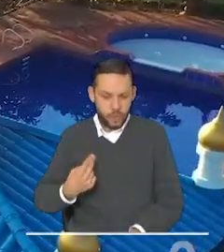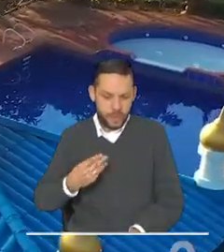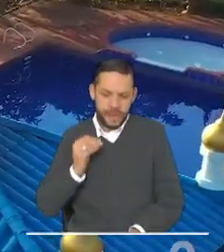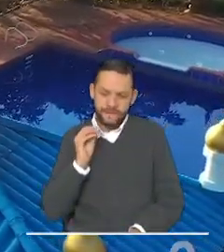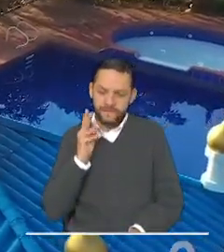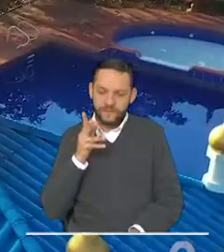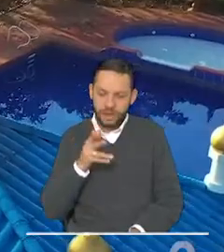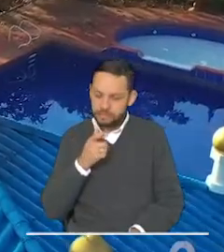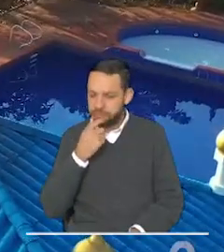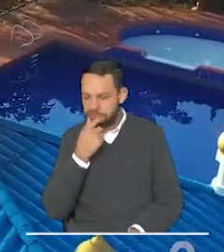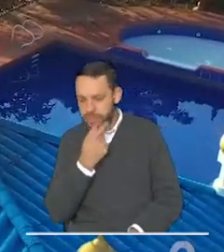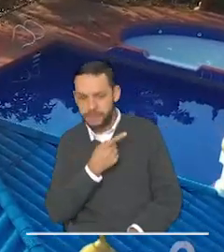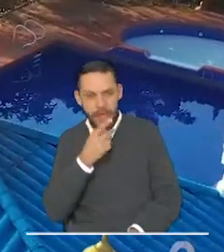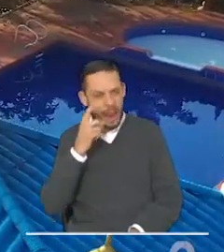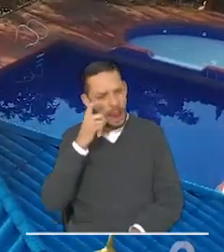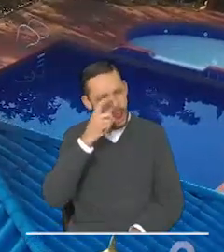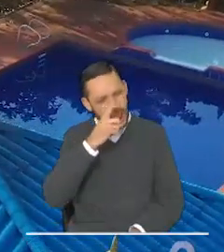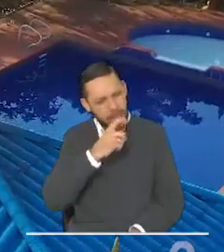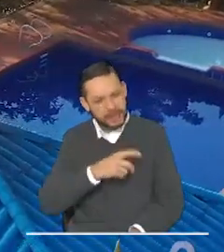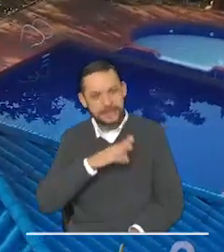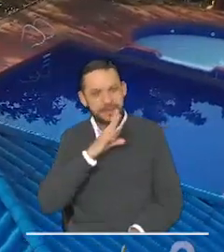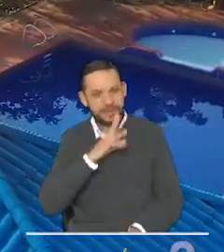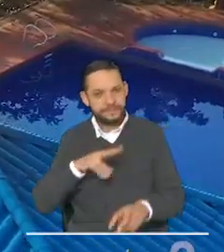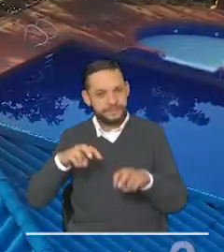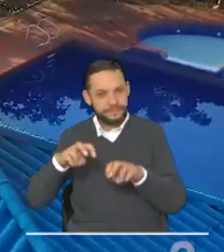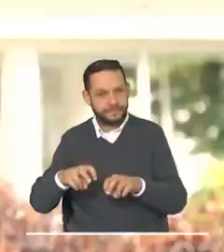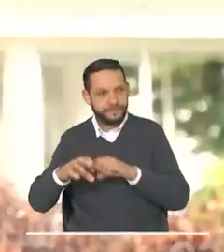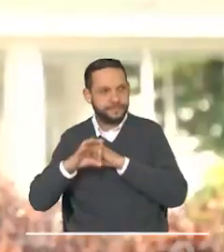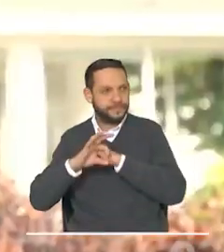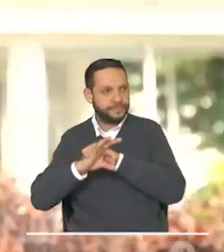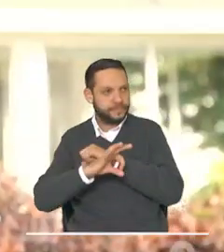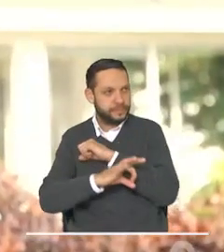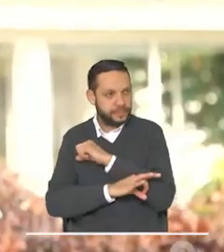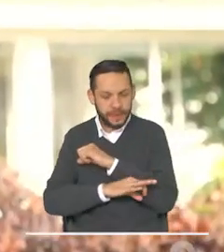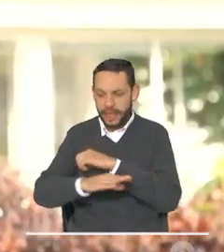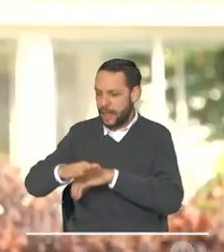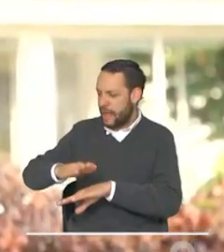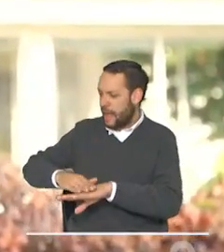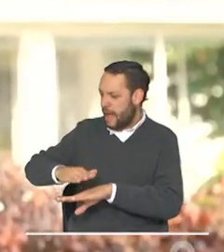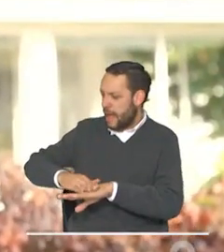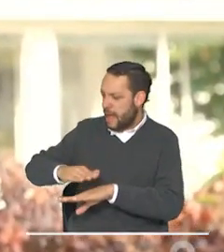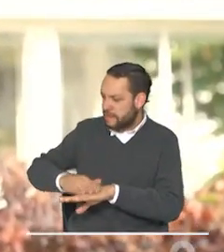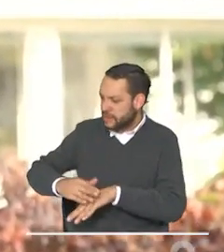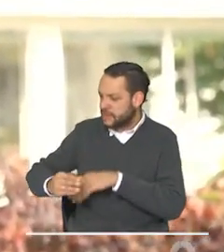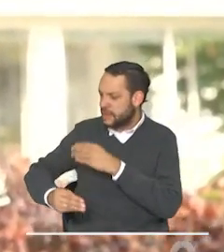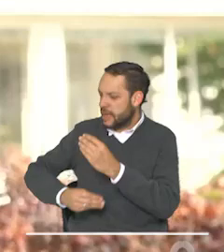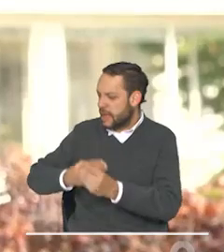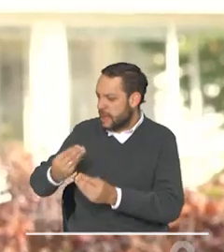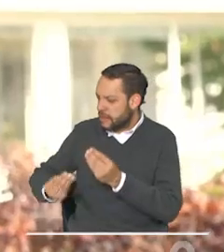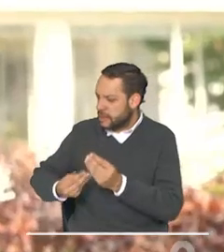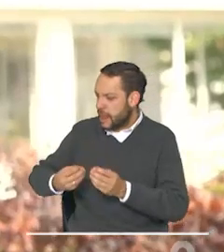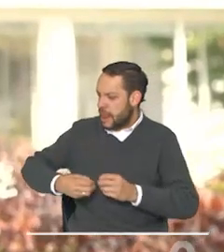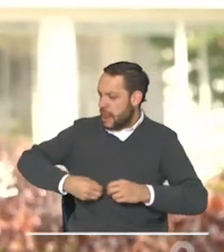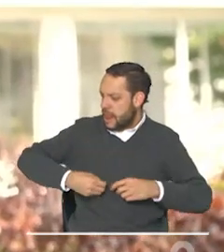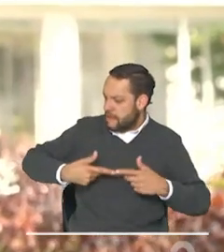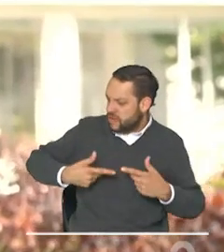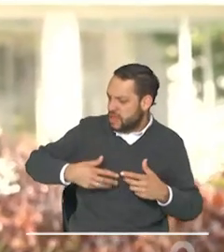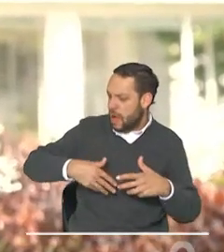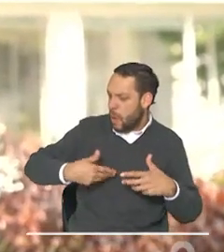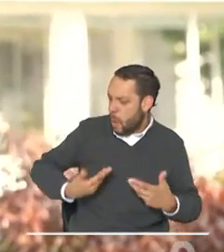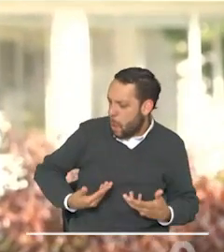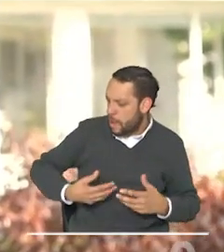por una psicóloga que nos da una referencia de todo lo que ha sido su vida desde las emociones